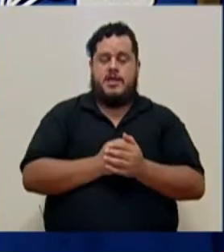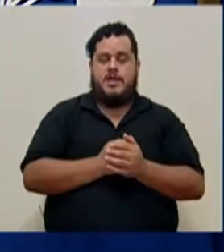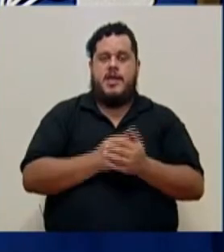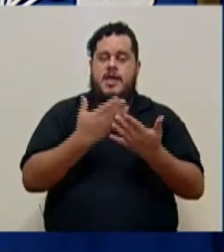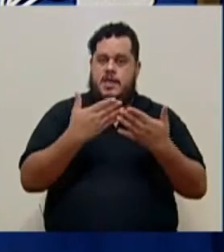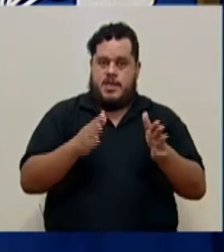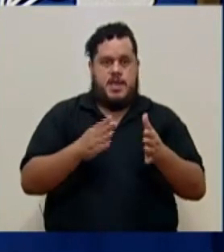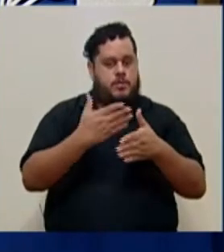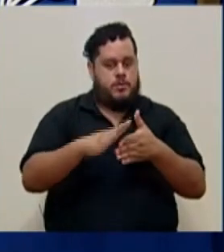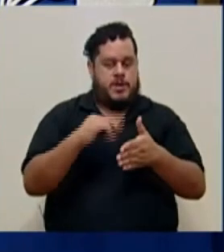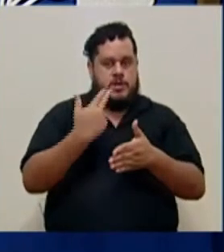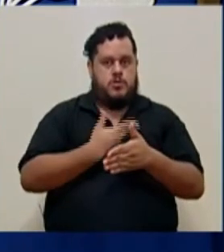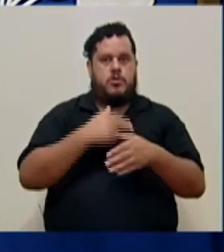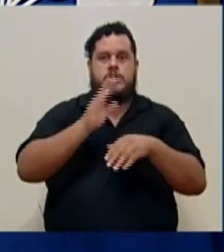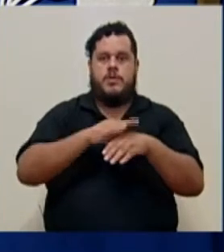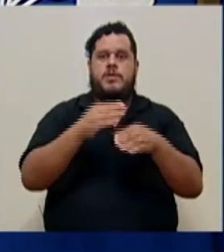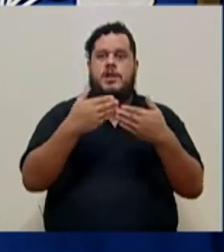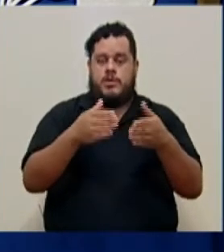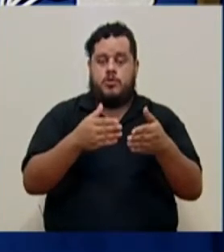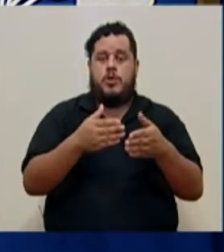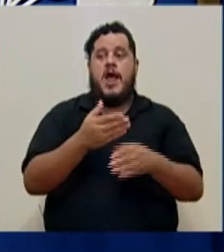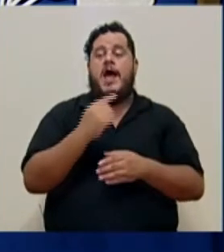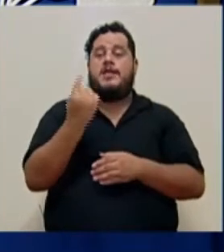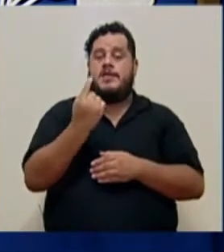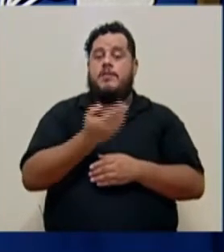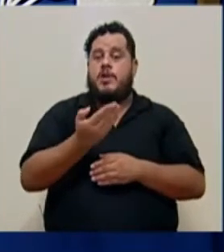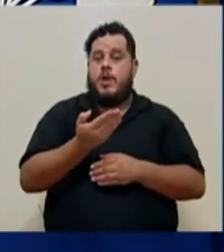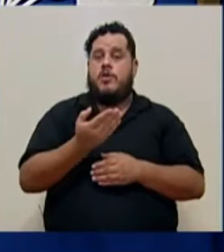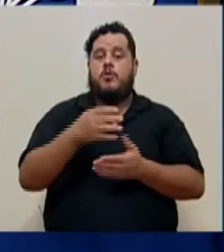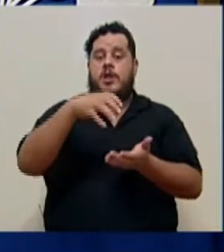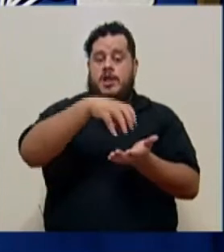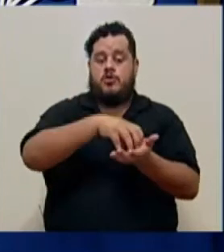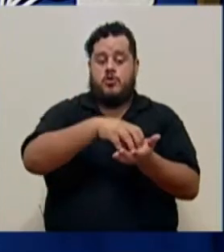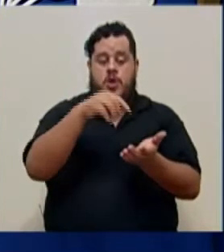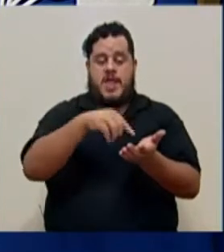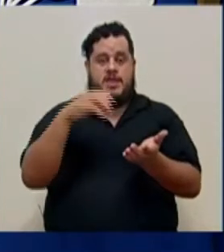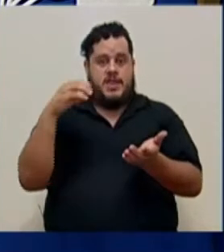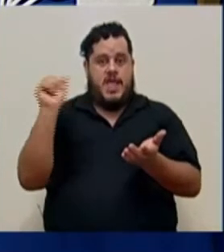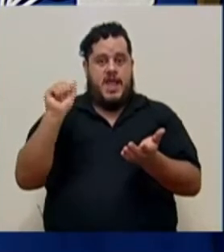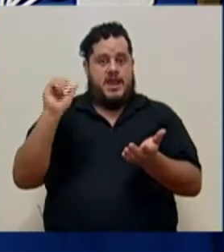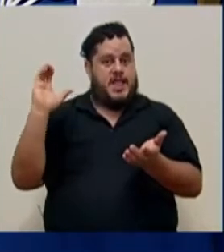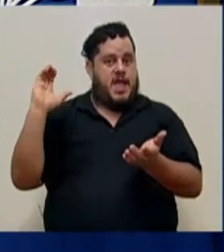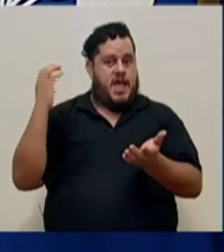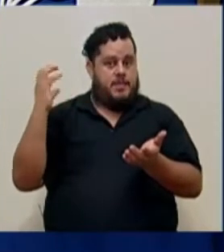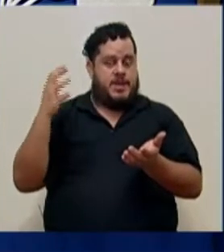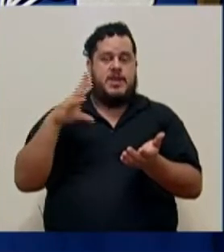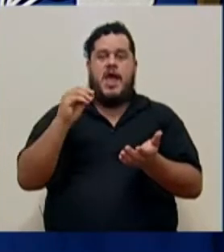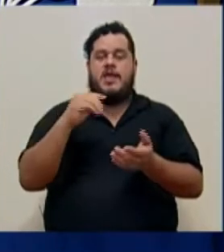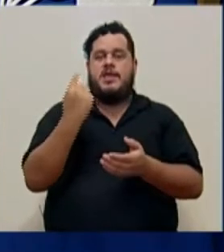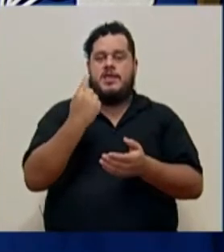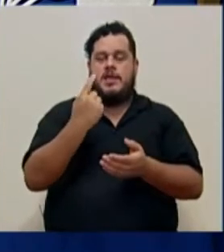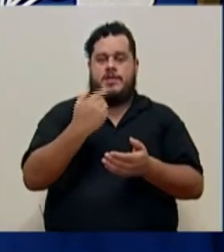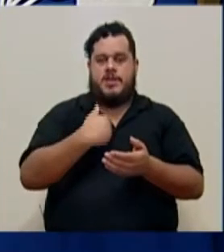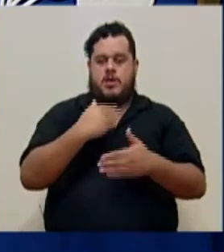que ya por parte de nosotros se permite la apertura siempre y cuando esté en alerta amarilla y se cuente con un plan de gestión municipal de la emergencia, ¿verdad?, de la